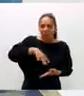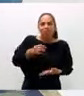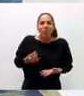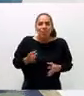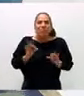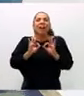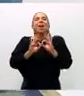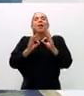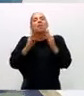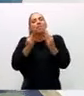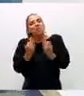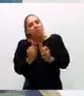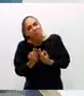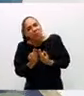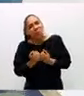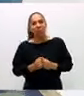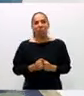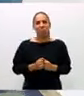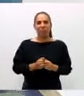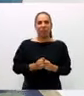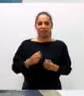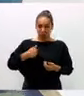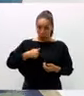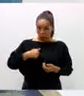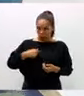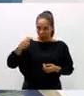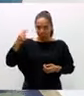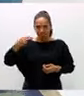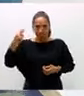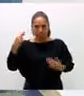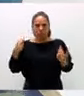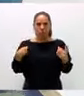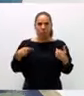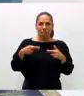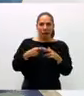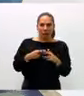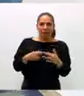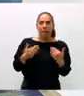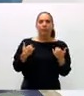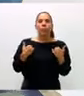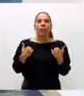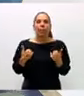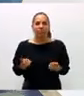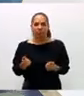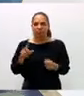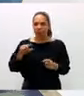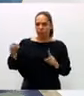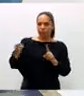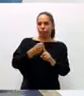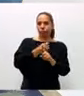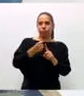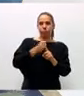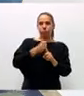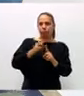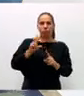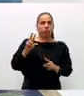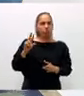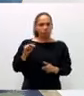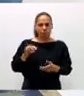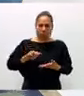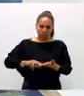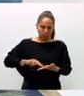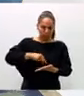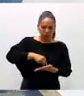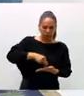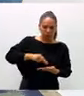sea, pensemos que los conflictos manejados de manera no violenta para construir cultura de paz